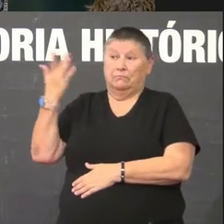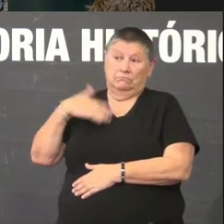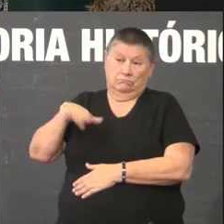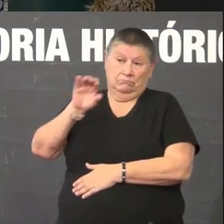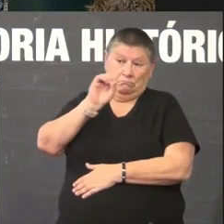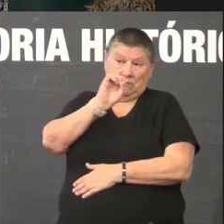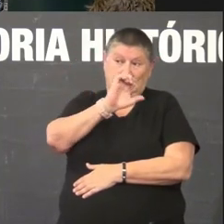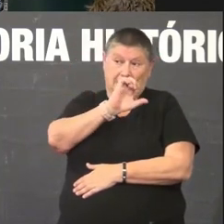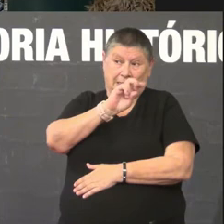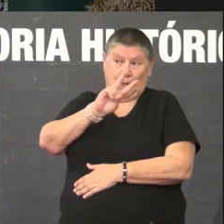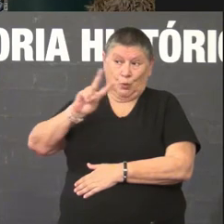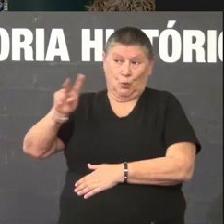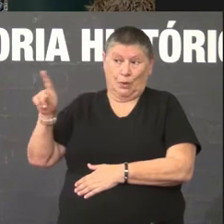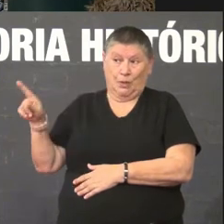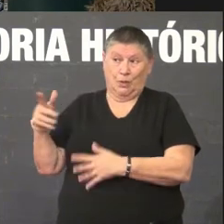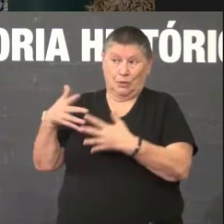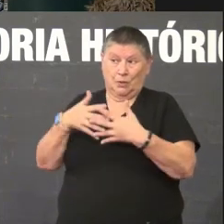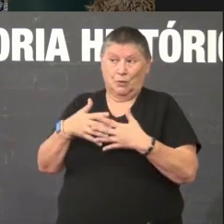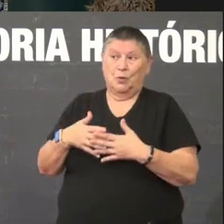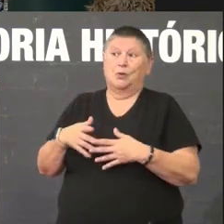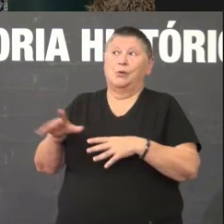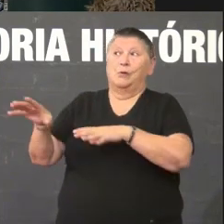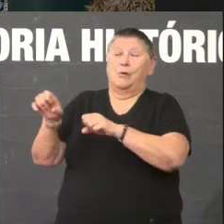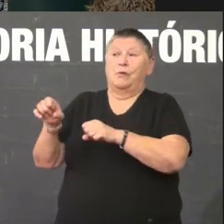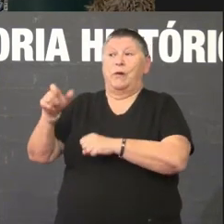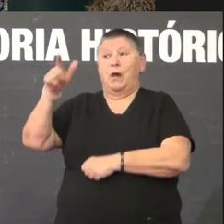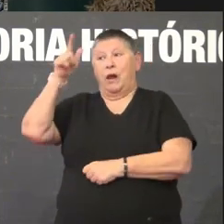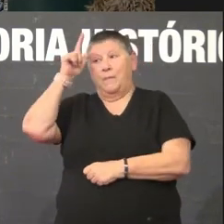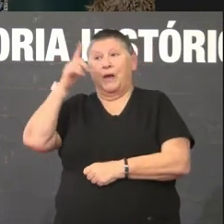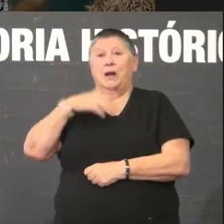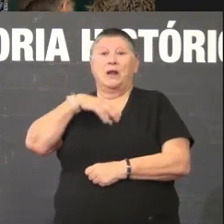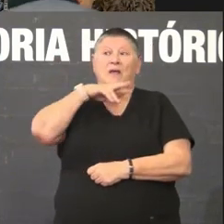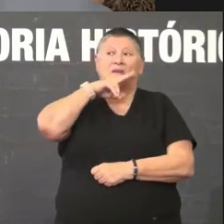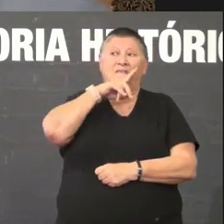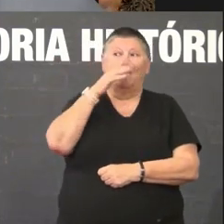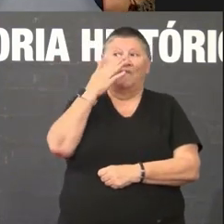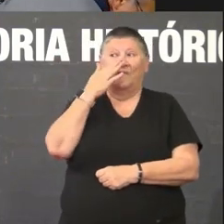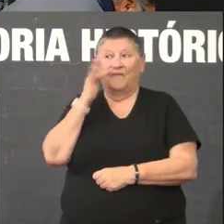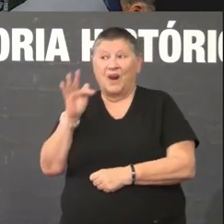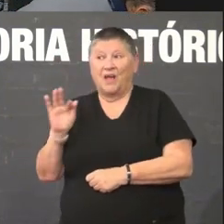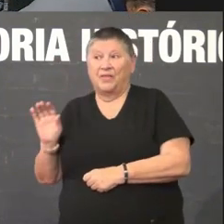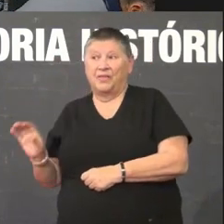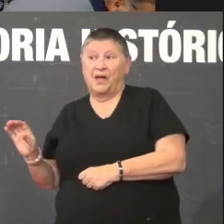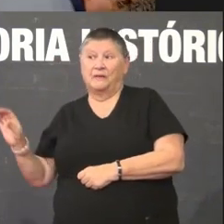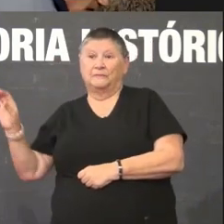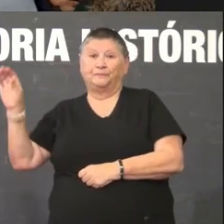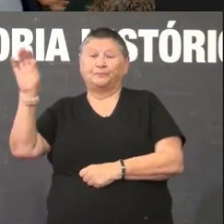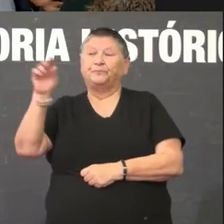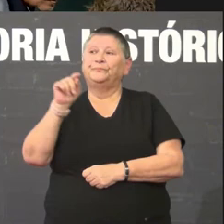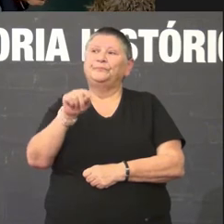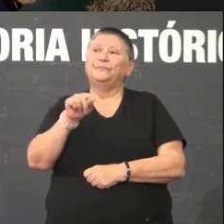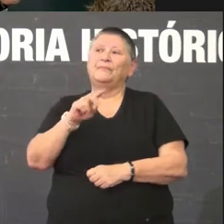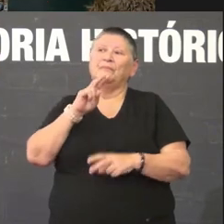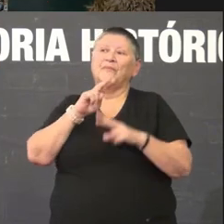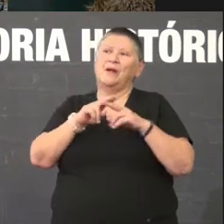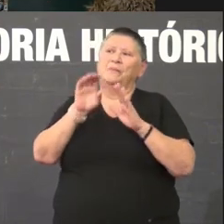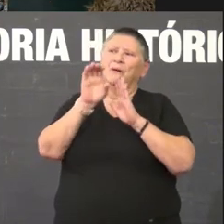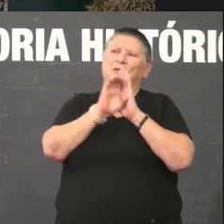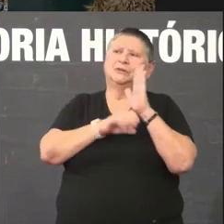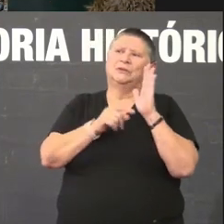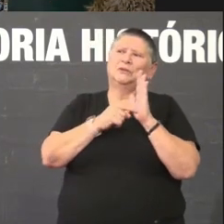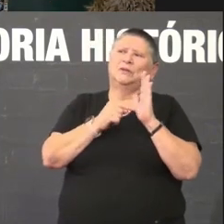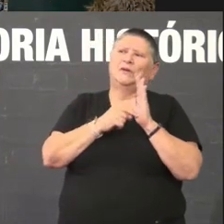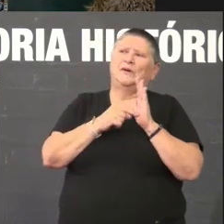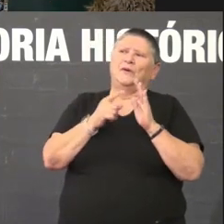todos sus protectorados, falo de Alemania, falo de Francia, fixe una cosa relativa que é a Constitución, que é a ausencia